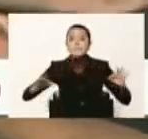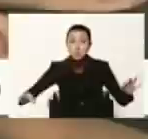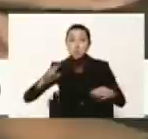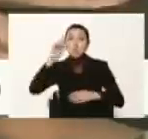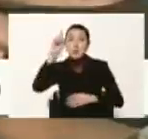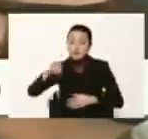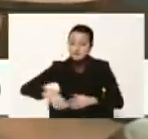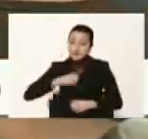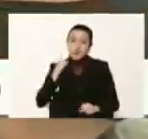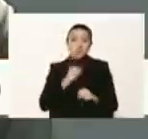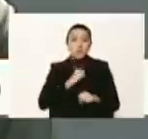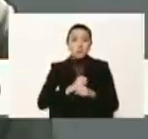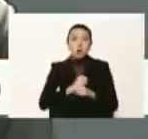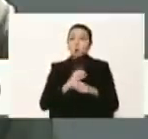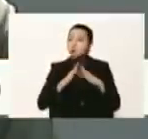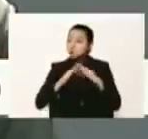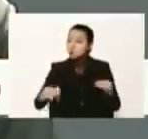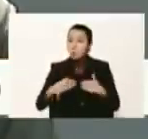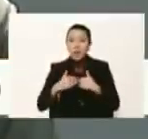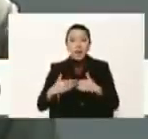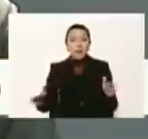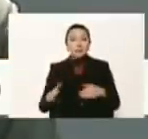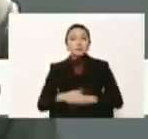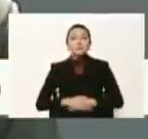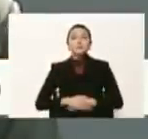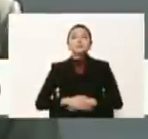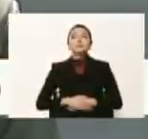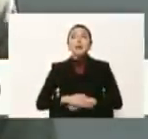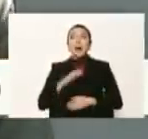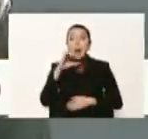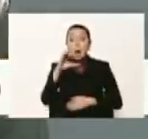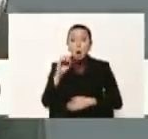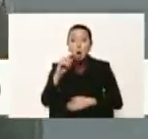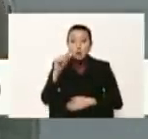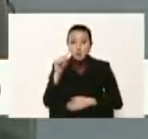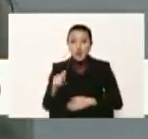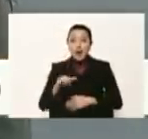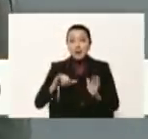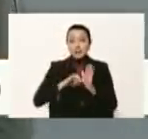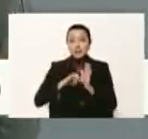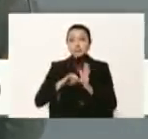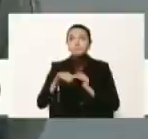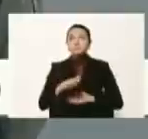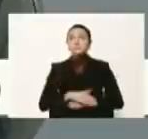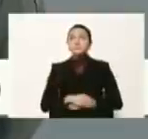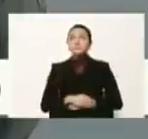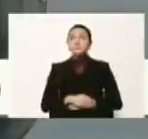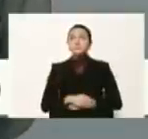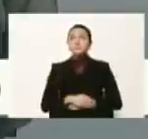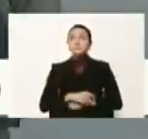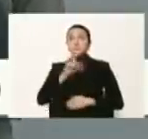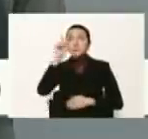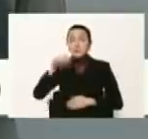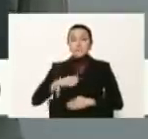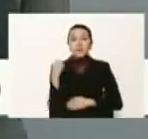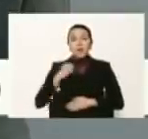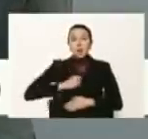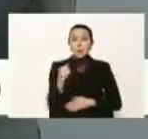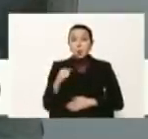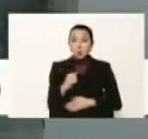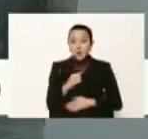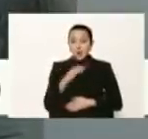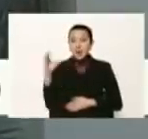las entradas a la Cota 905 y la Policía de